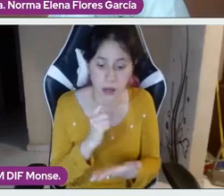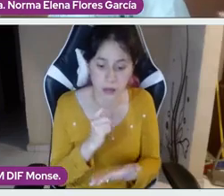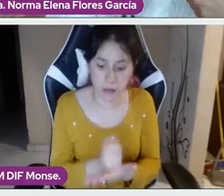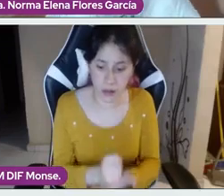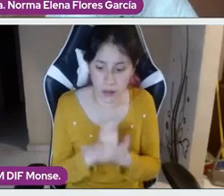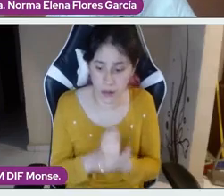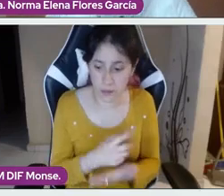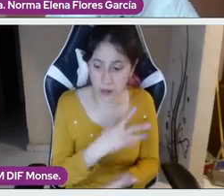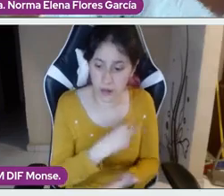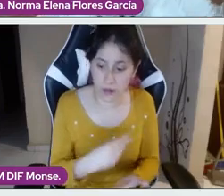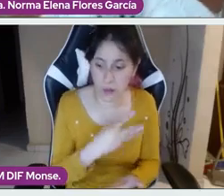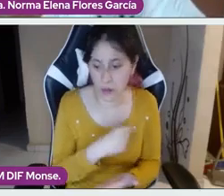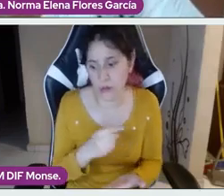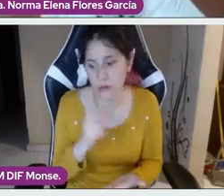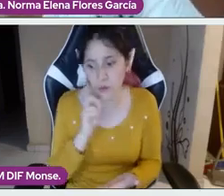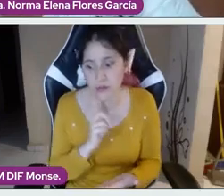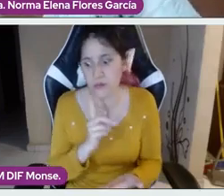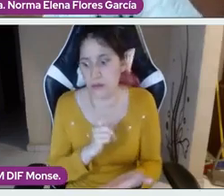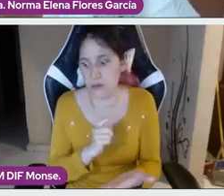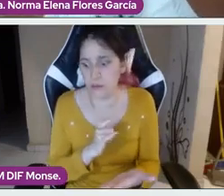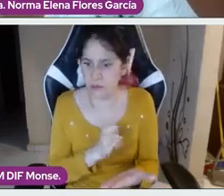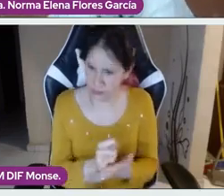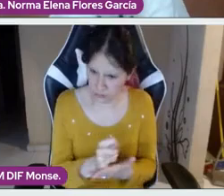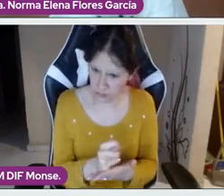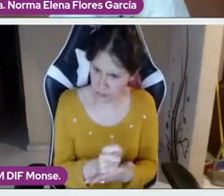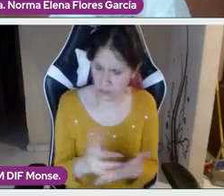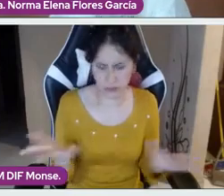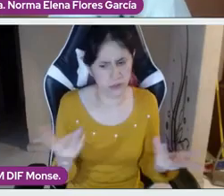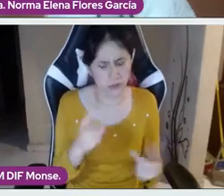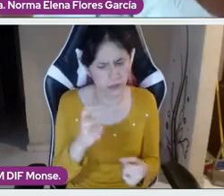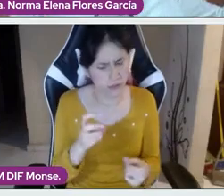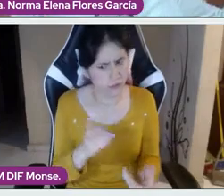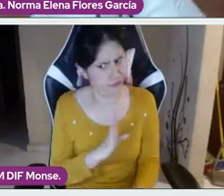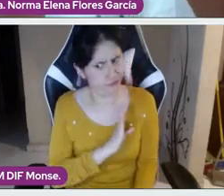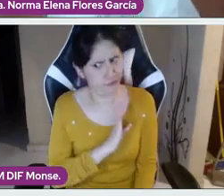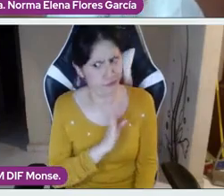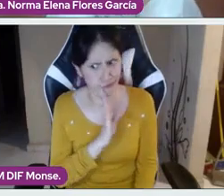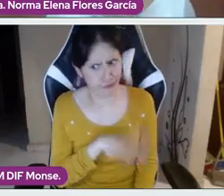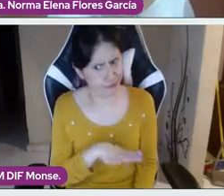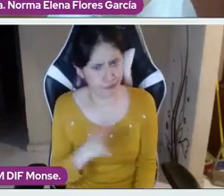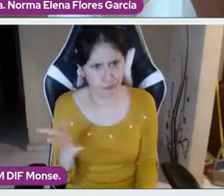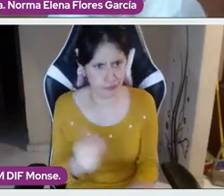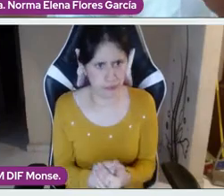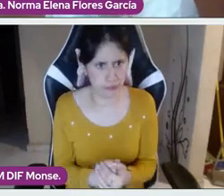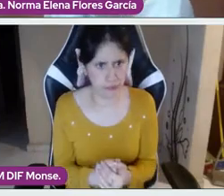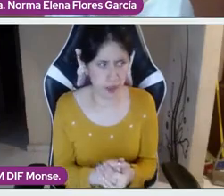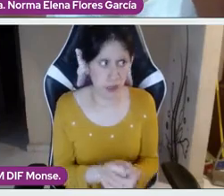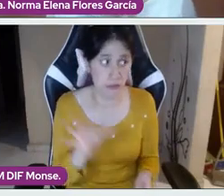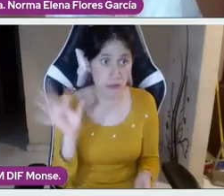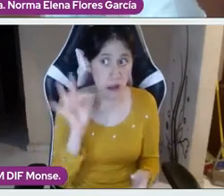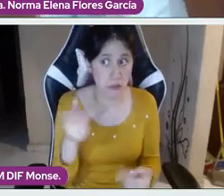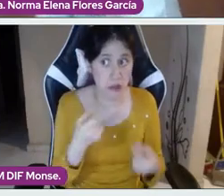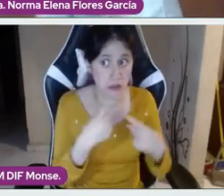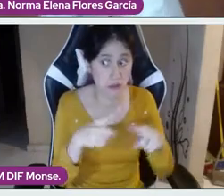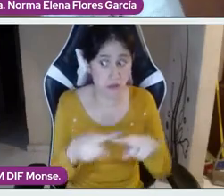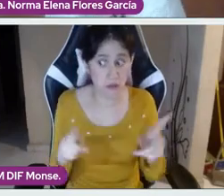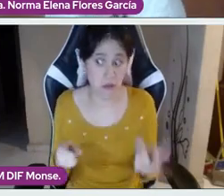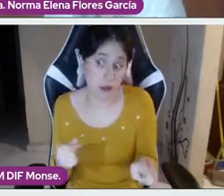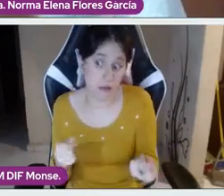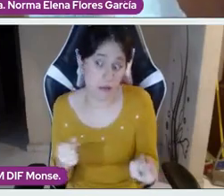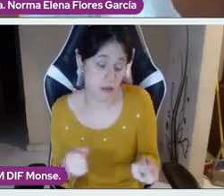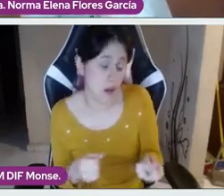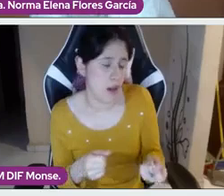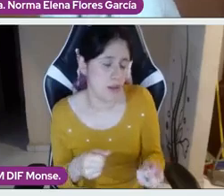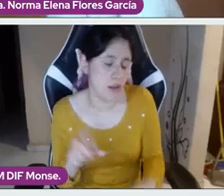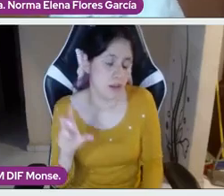hija o el hijo. Eso me parece a mí terrible cuando hay una diferencia de por lo menos 30 años entre uno y